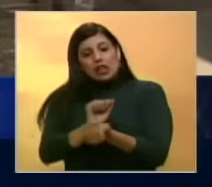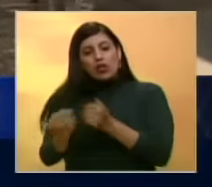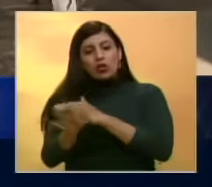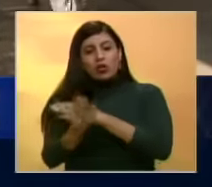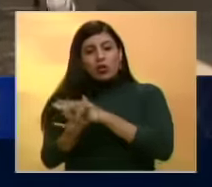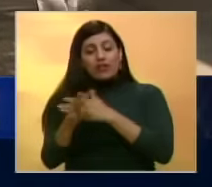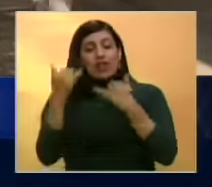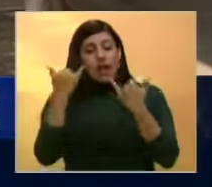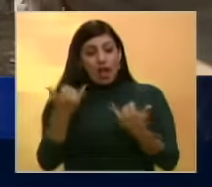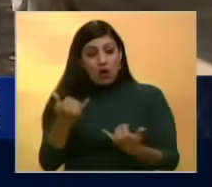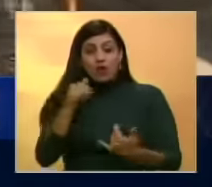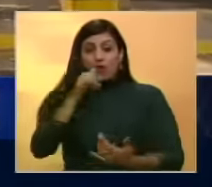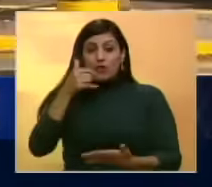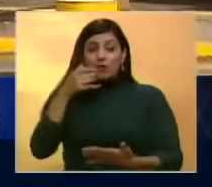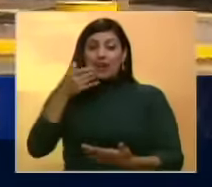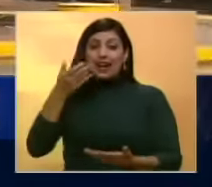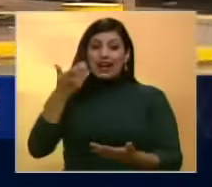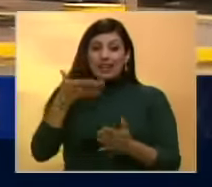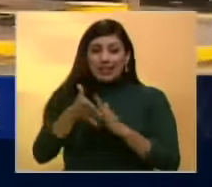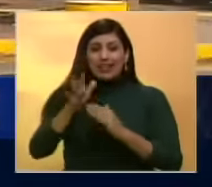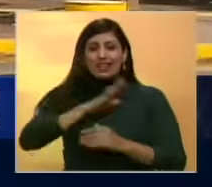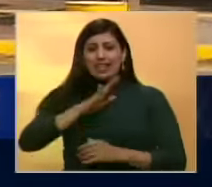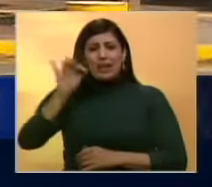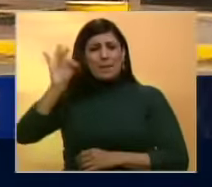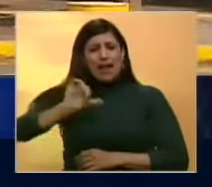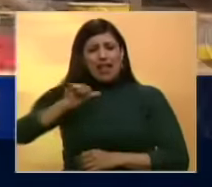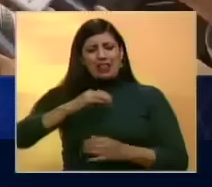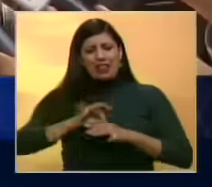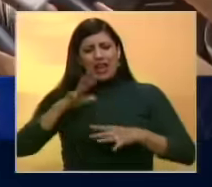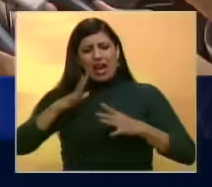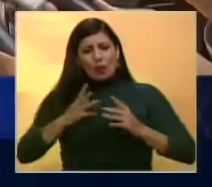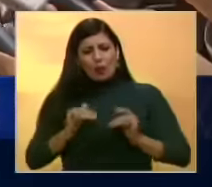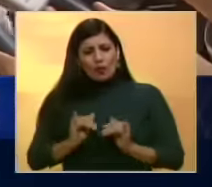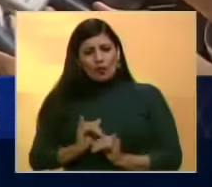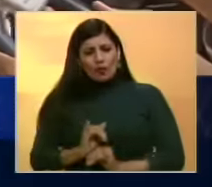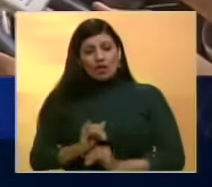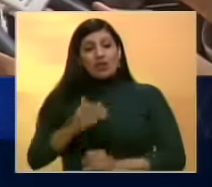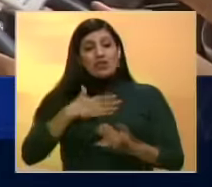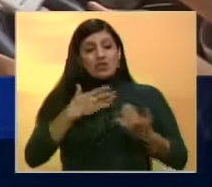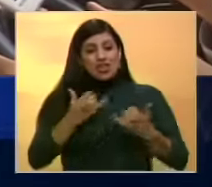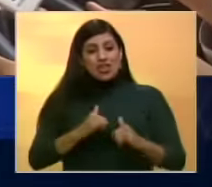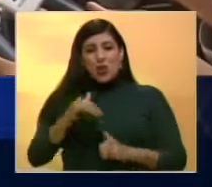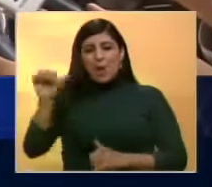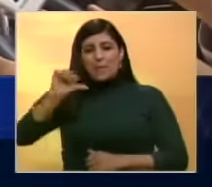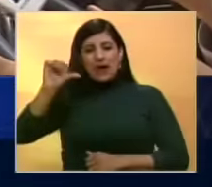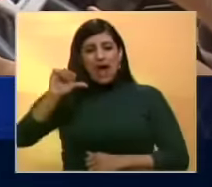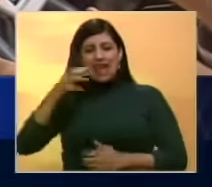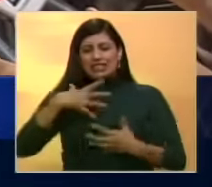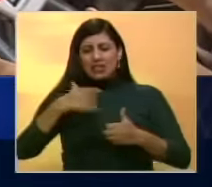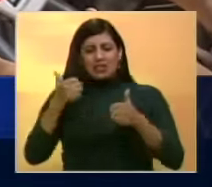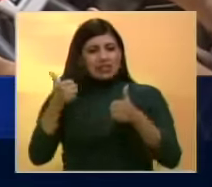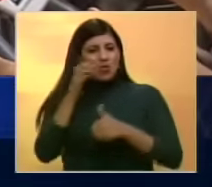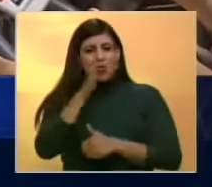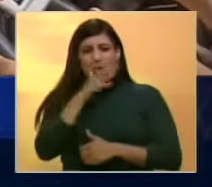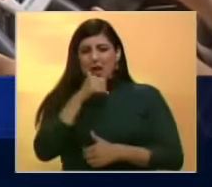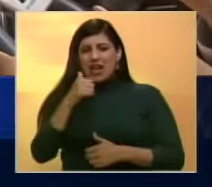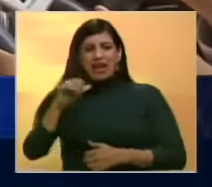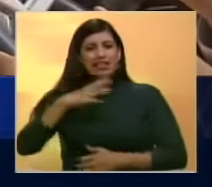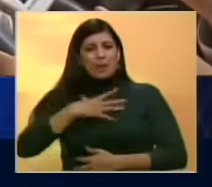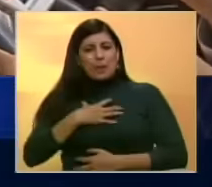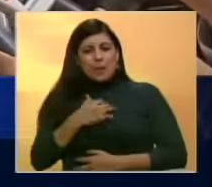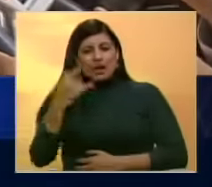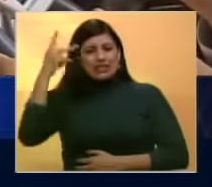familiares de salet denunciaron que se encuentra en condiciones delicadas él está mal Ahorita de salud él no se encuentra bien de salud